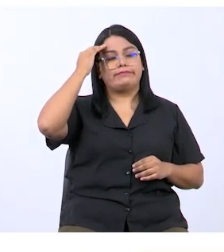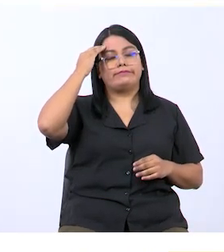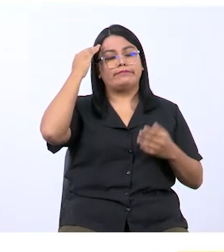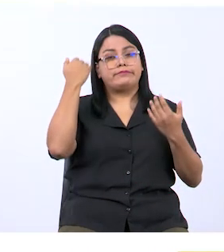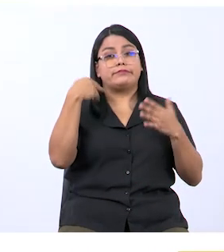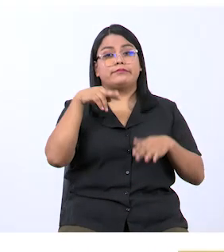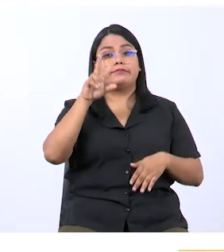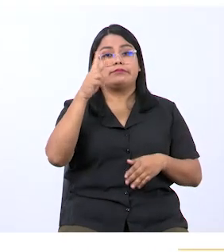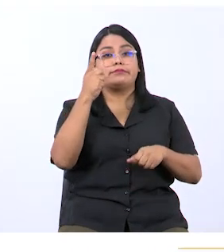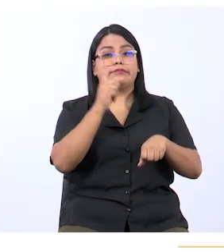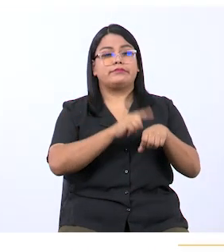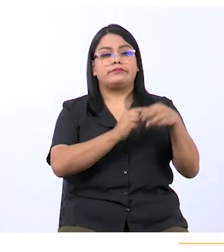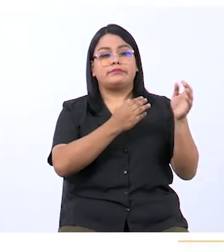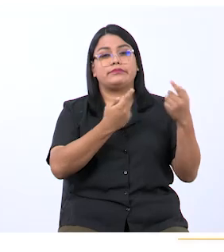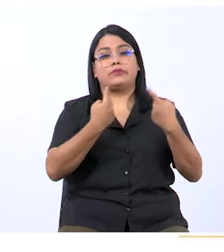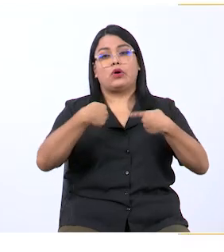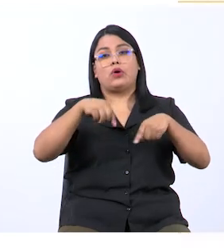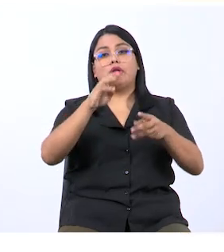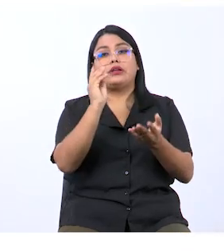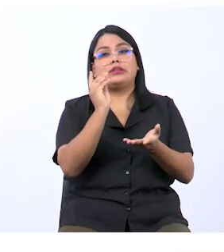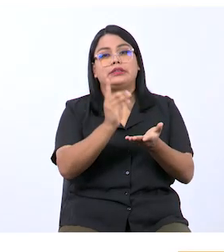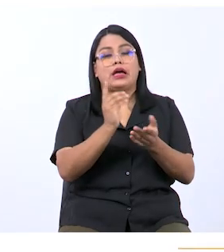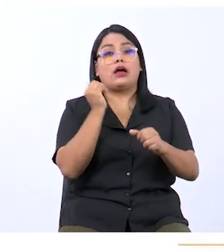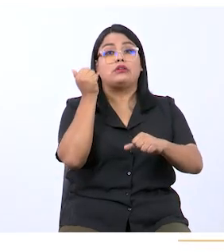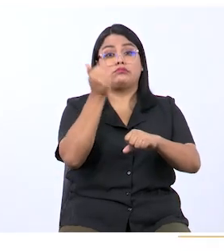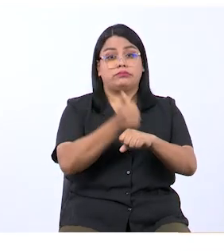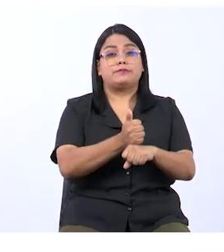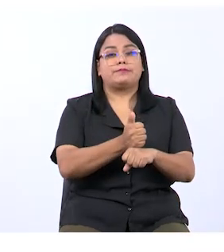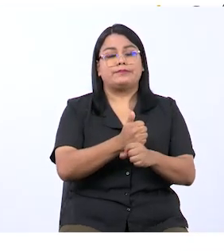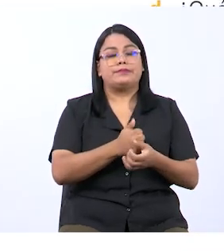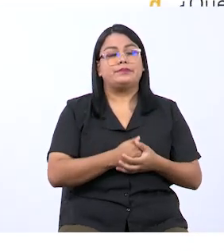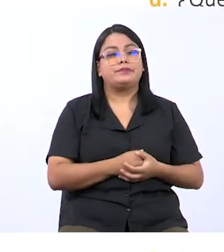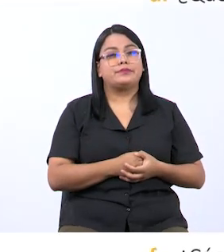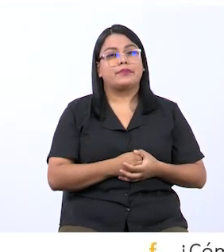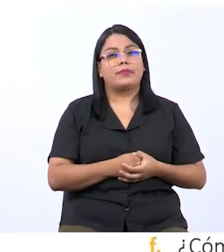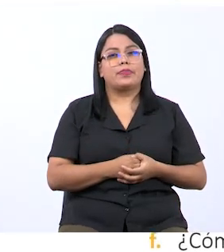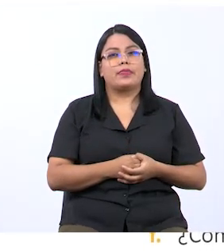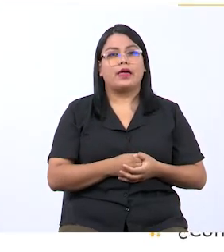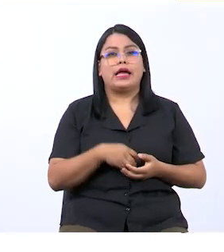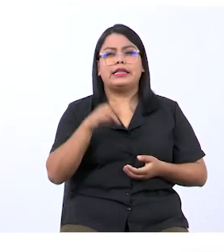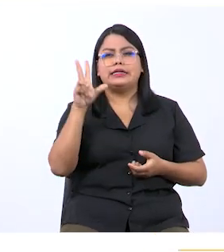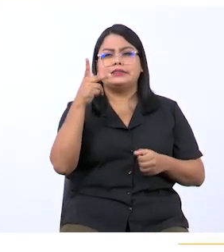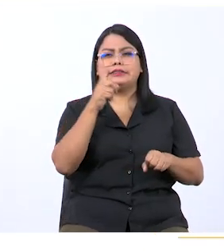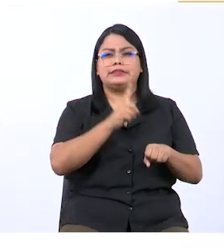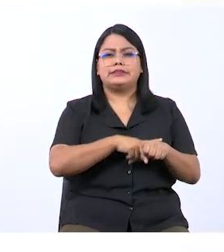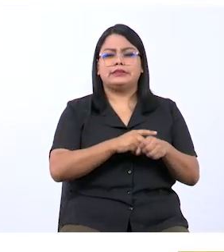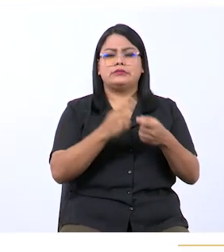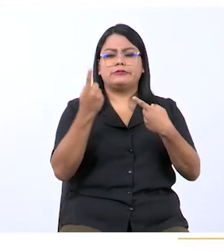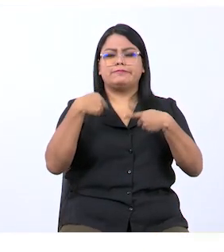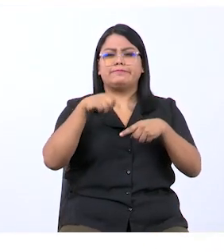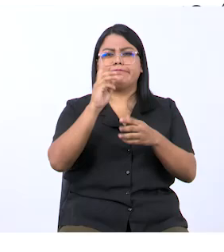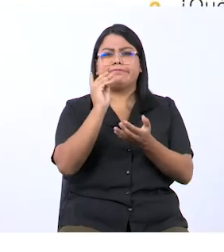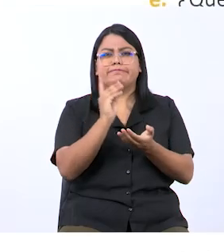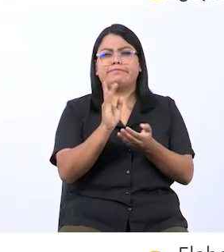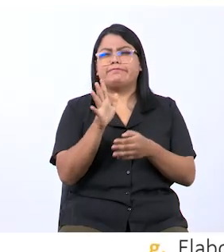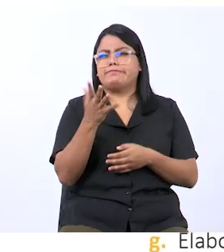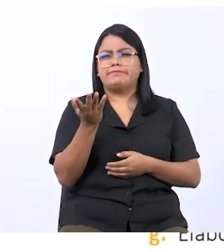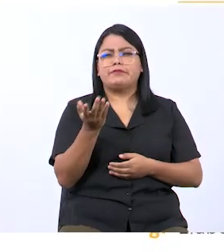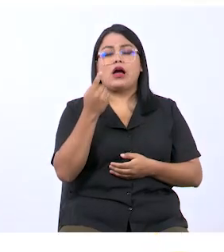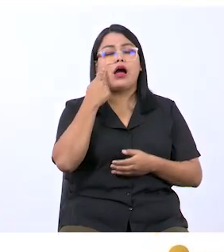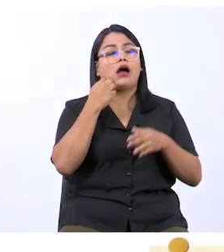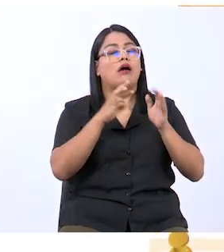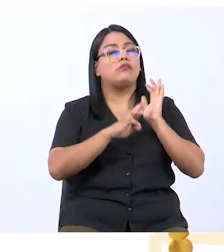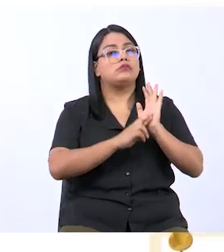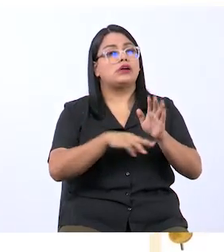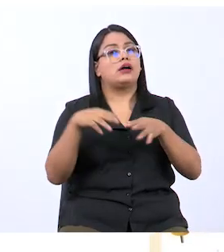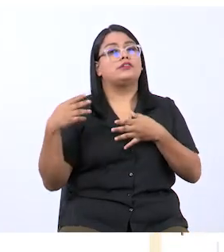llegamos al tercer momento de la secuencia: la consolidación. En este tercer momento de la secuencia didáctica,